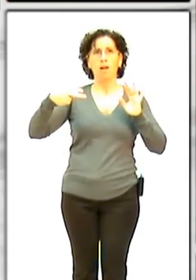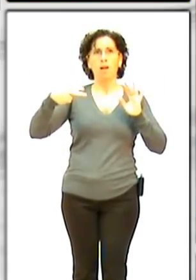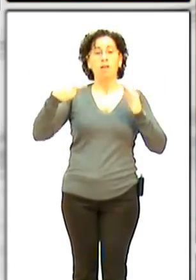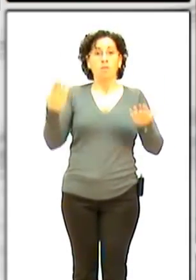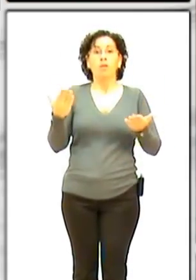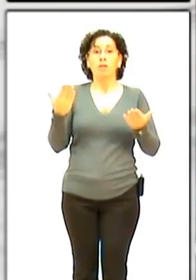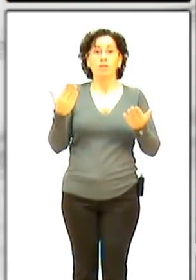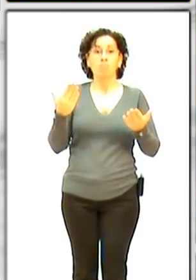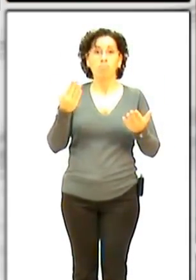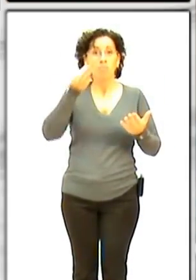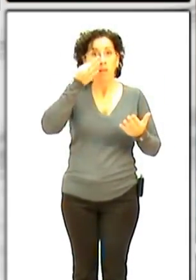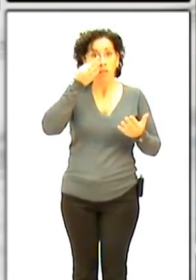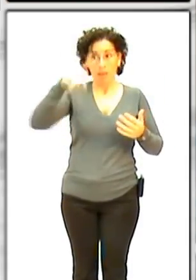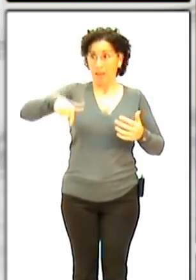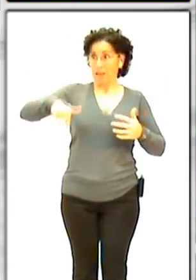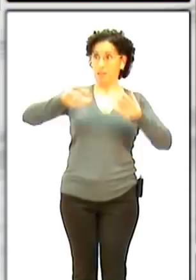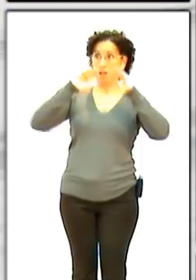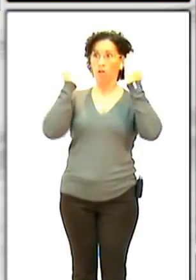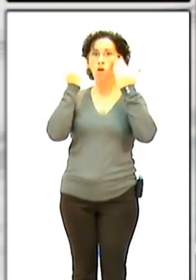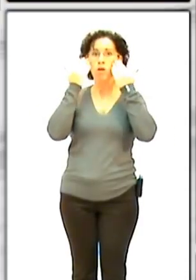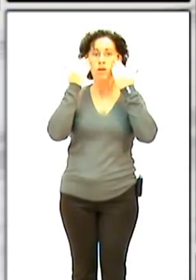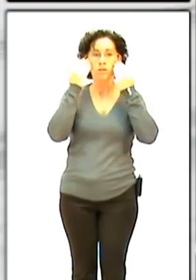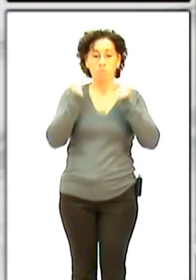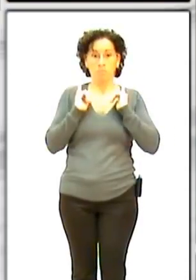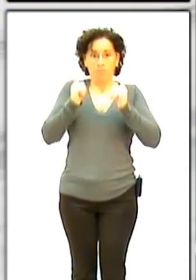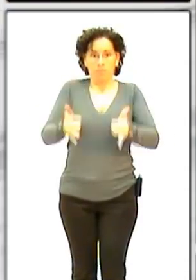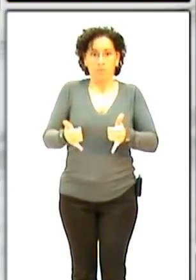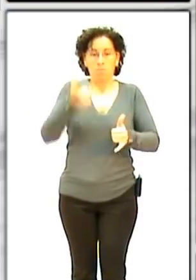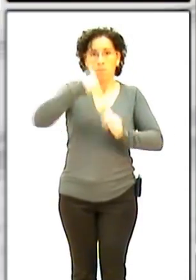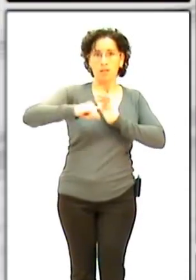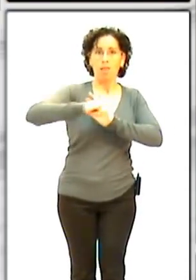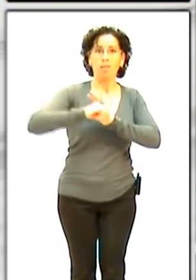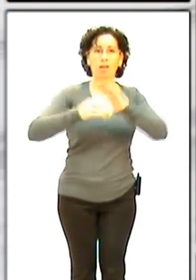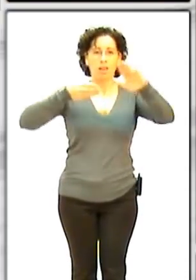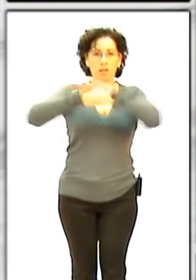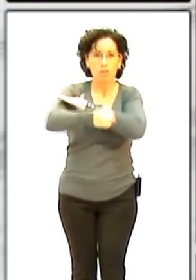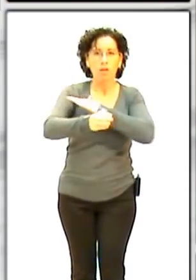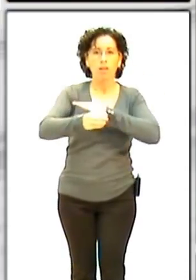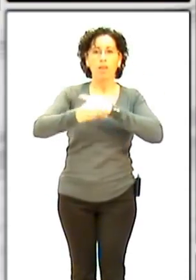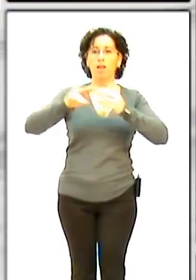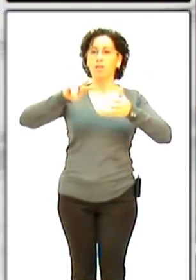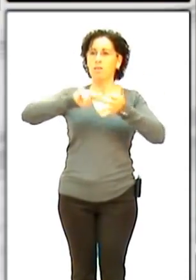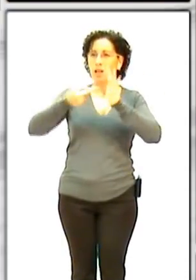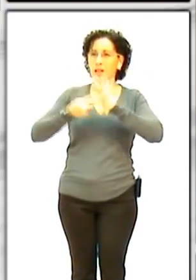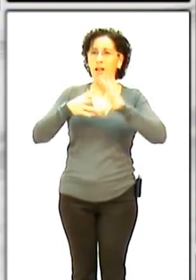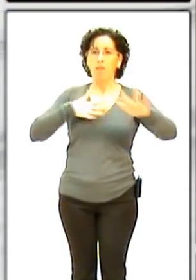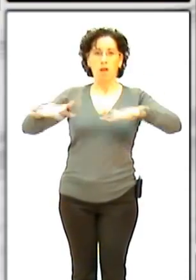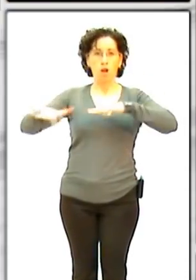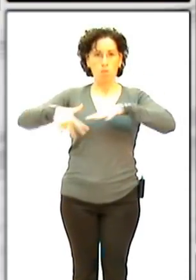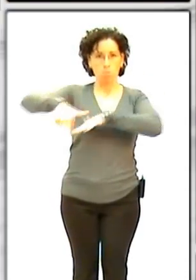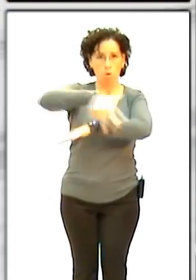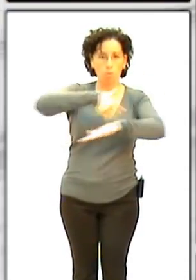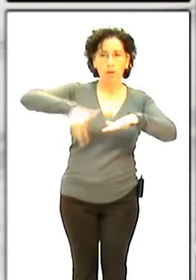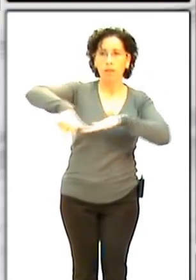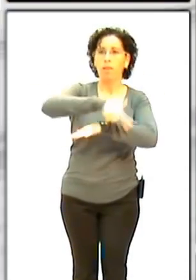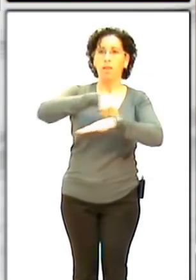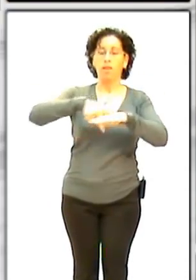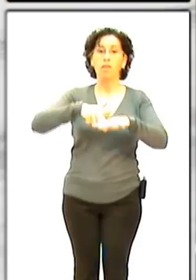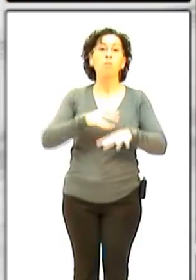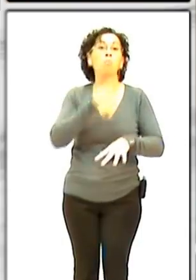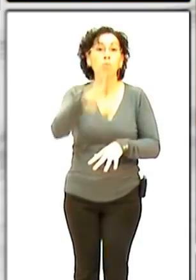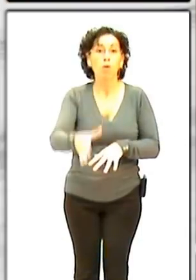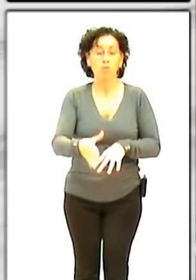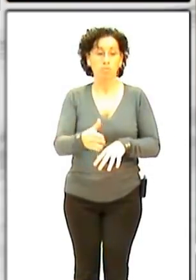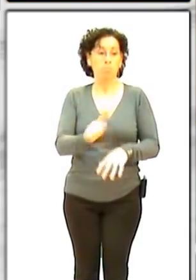acercamos en este congreso al mundo de la accesibilidad con tecnologías de movilidad. En concreto, a raíz de